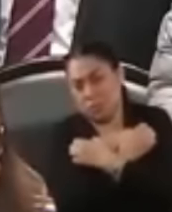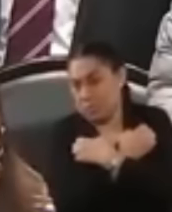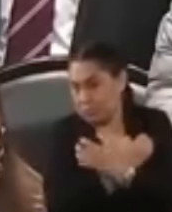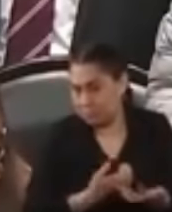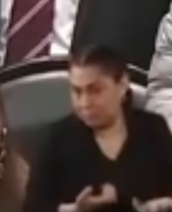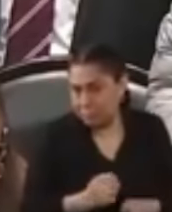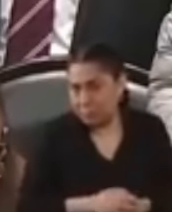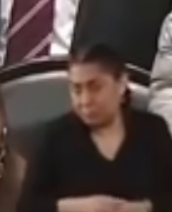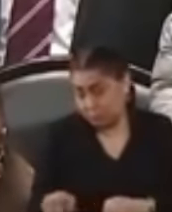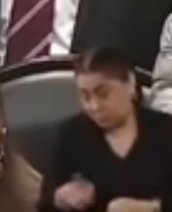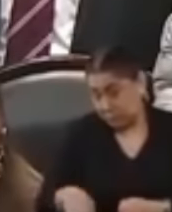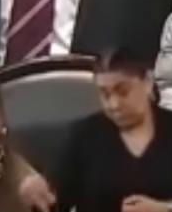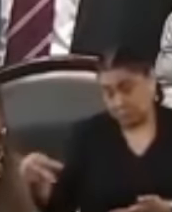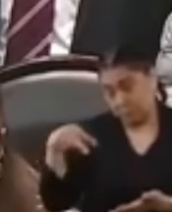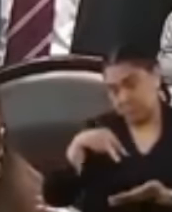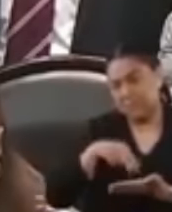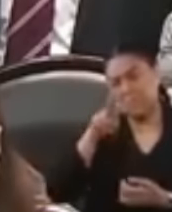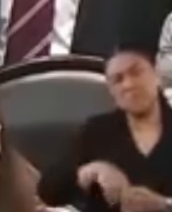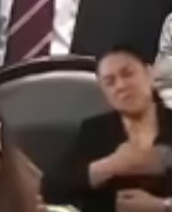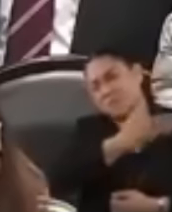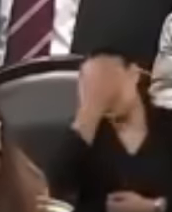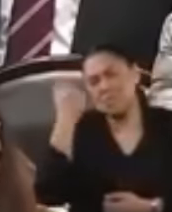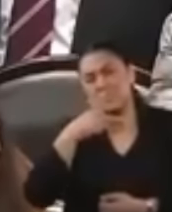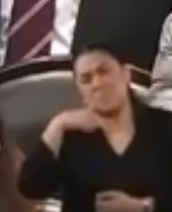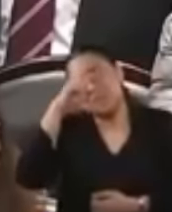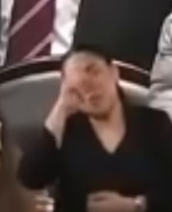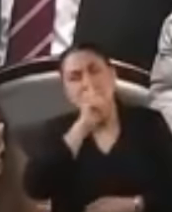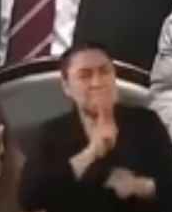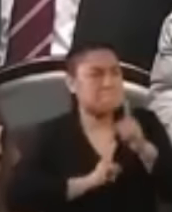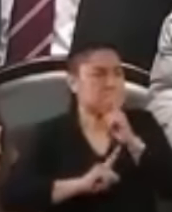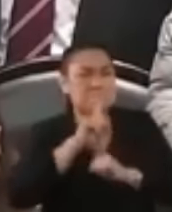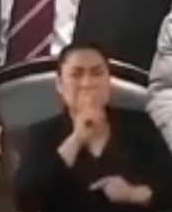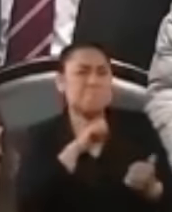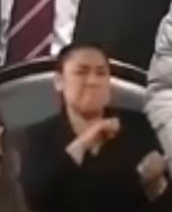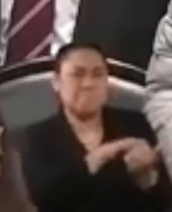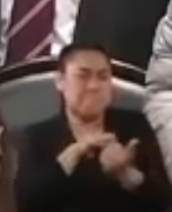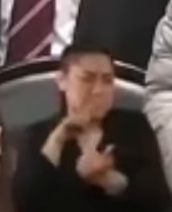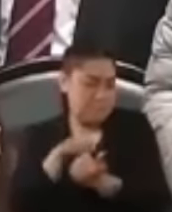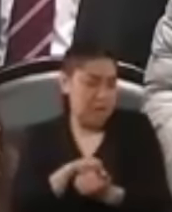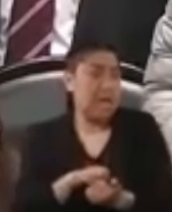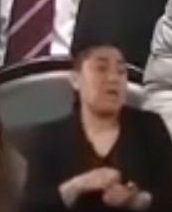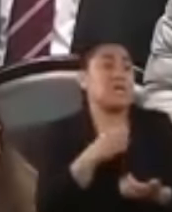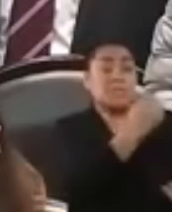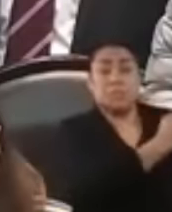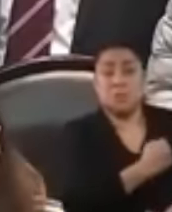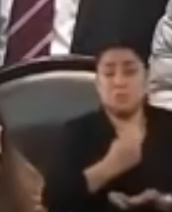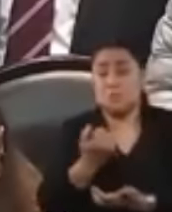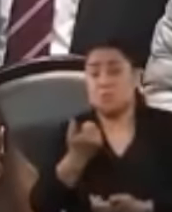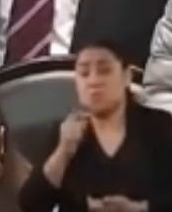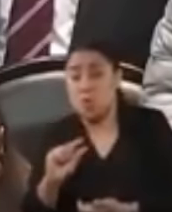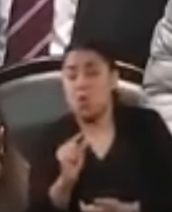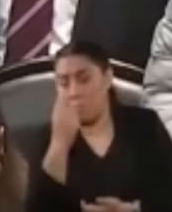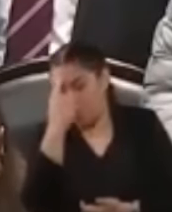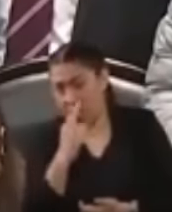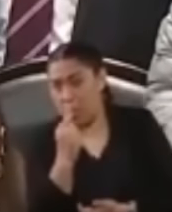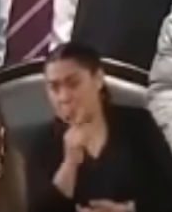gran ignorancia a mentir, a decir que se ha disminuido el presupuesto en seguridad, pero en la